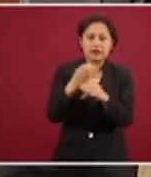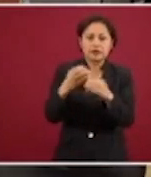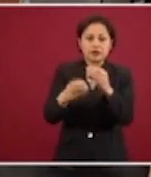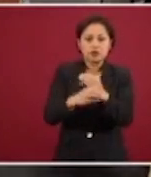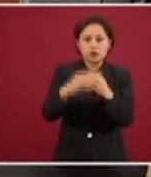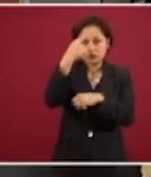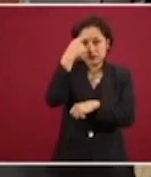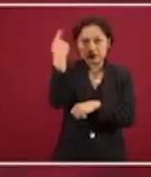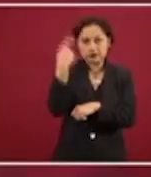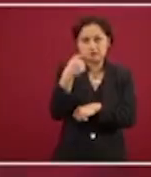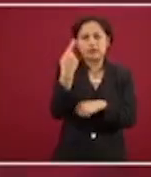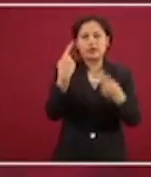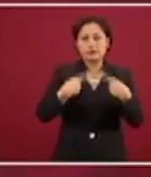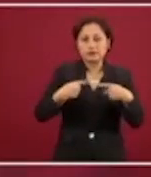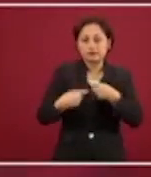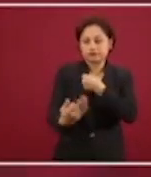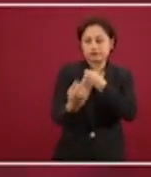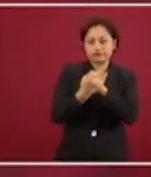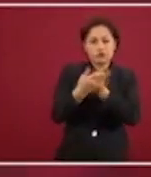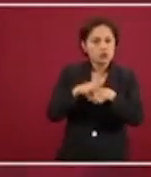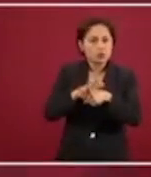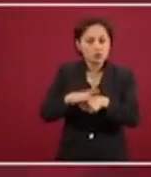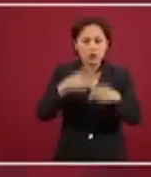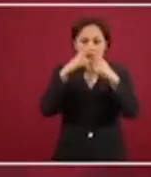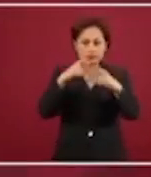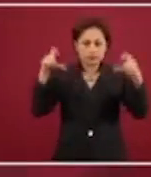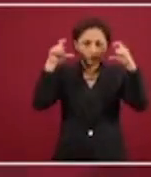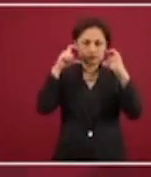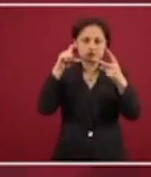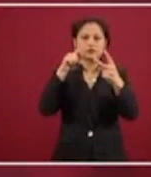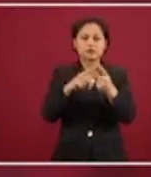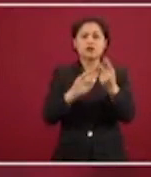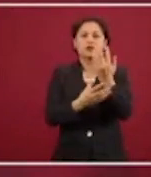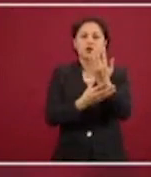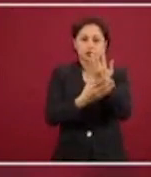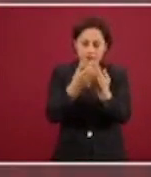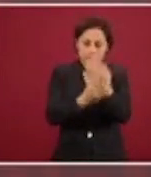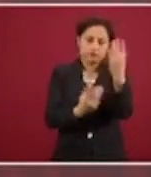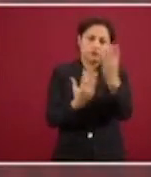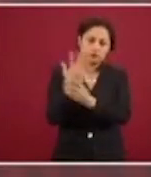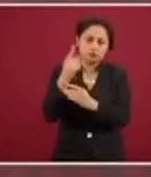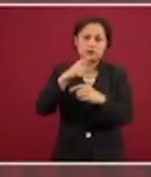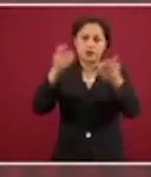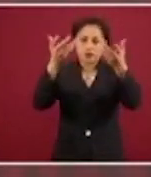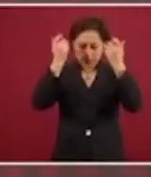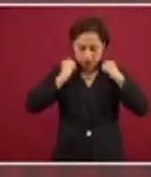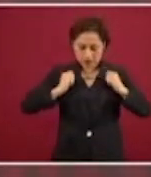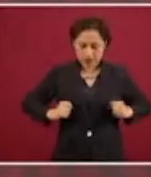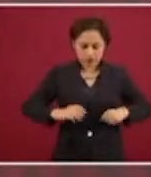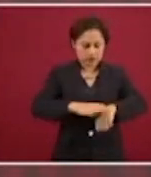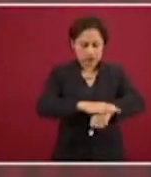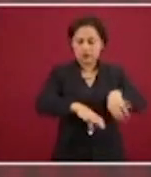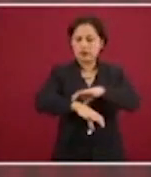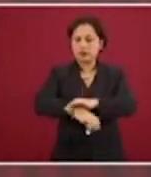Los equipos de protección personal son los cubrebocas, los guantes, los gorros, las batas, los gogles. Estos son equipos de